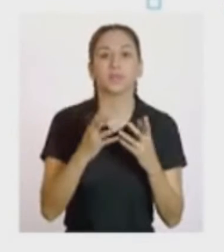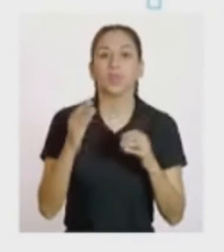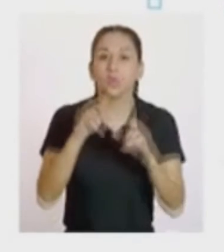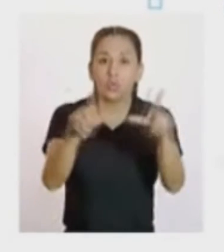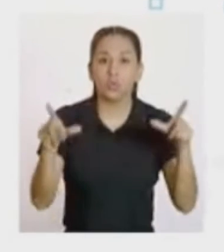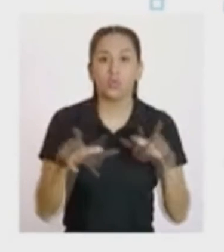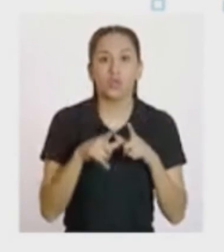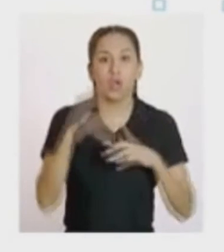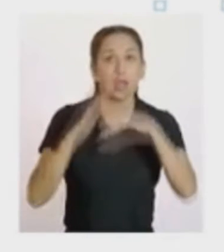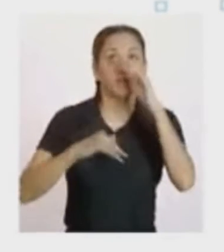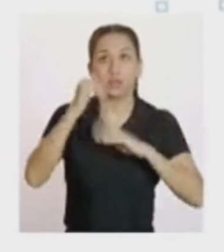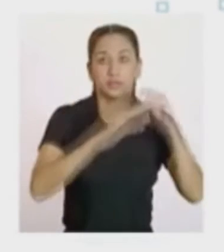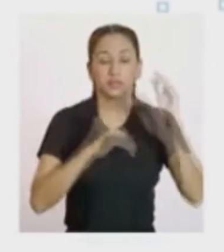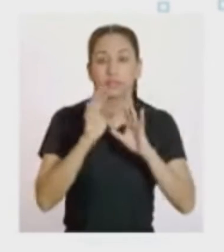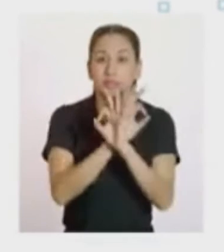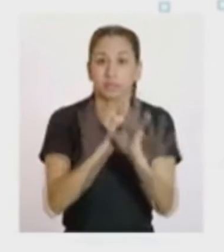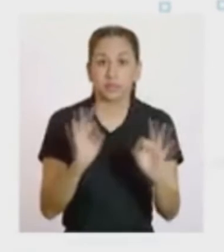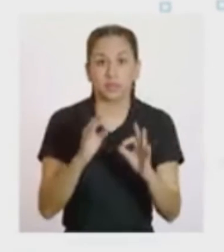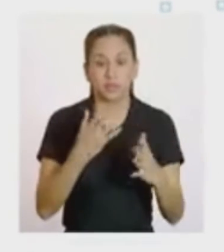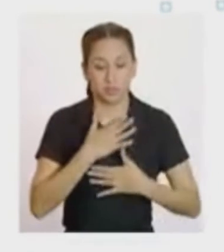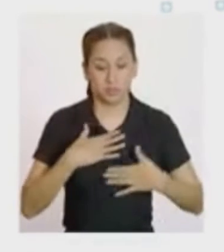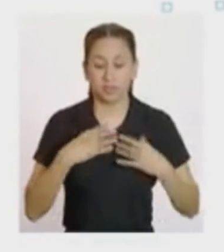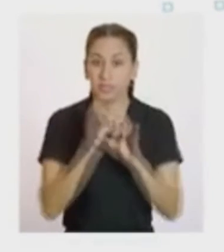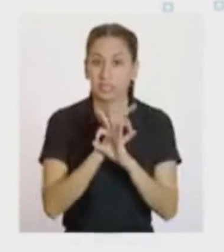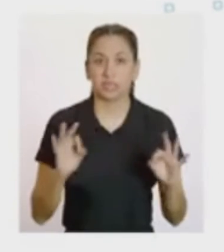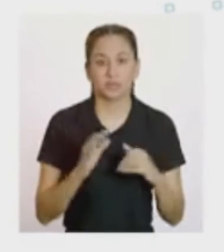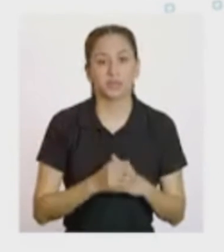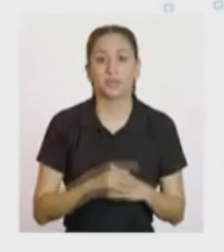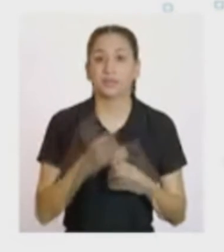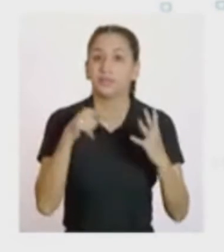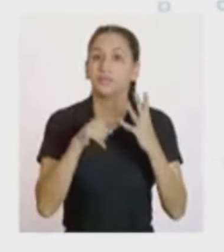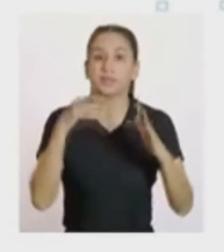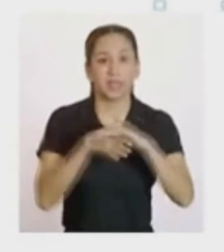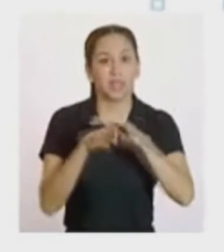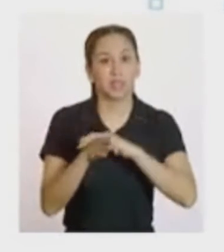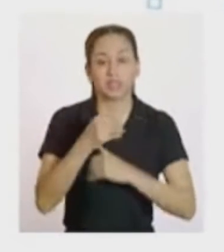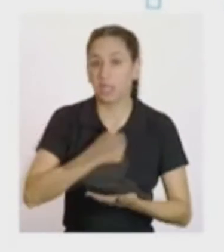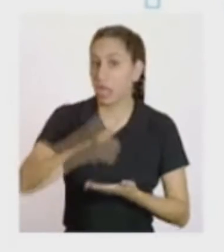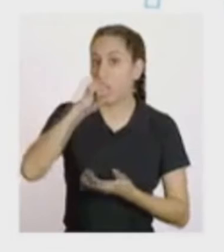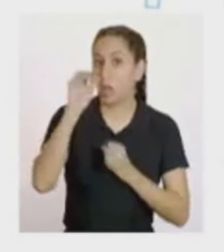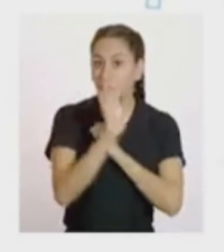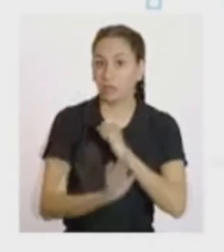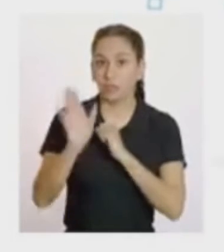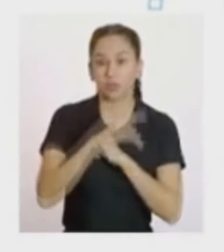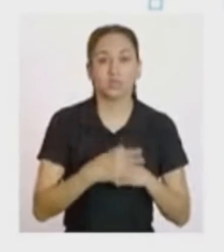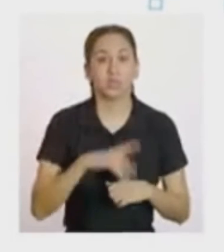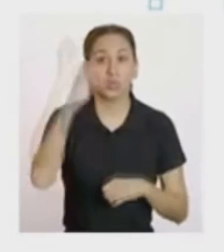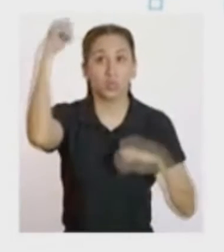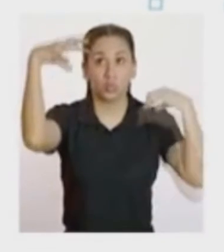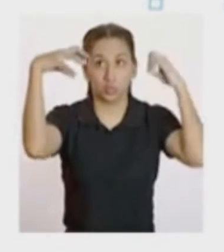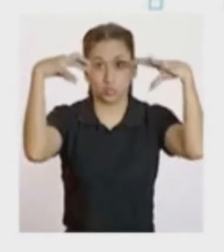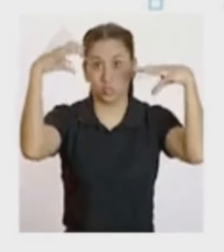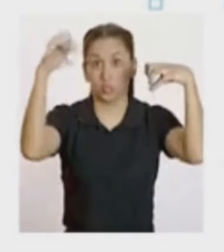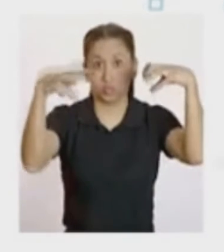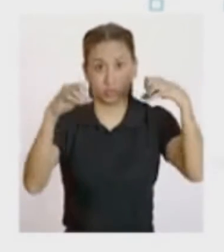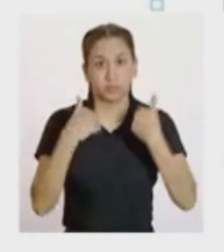de infraestructura, seguridad e higiene adecuadas. Accesibilidad al agua segura. Iluminación